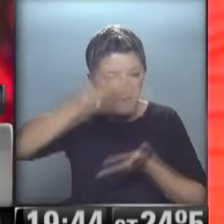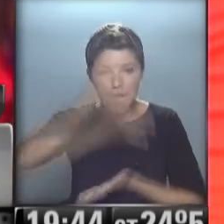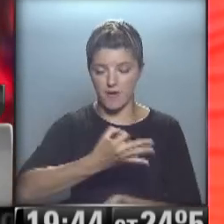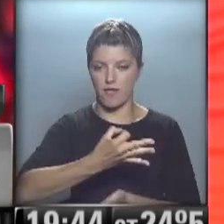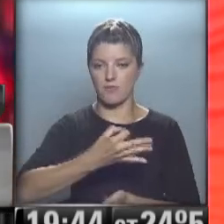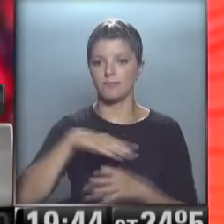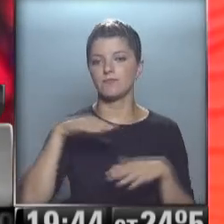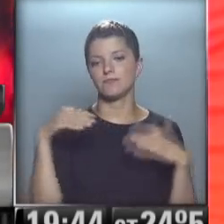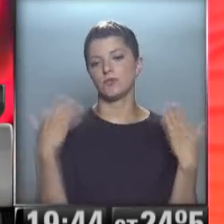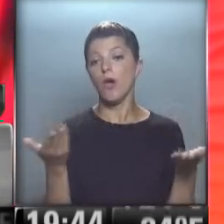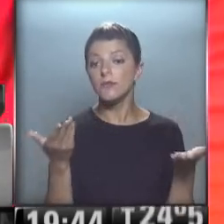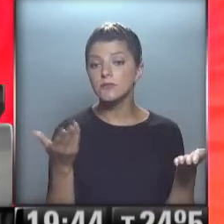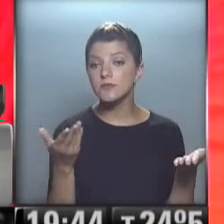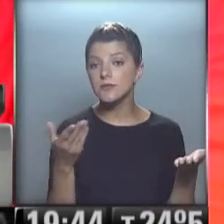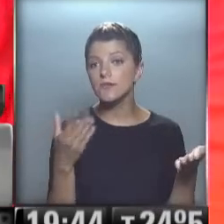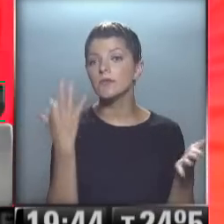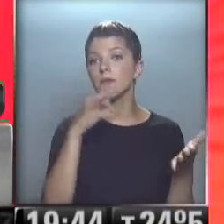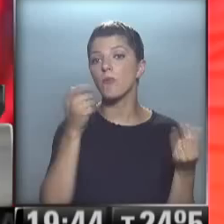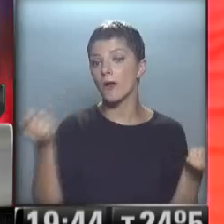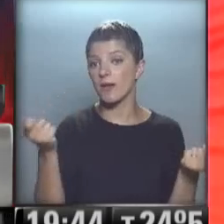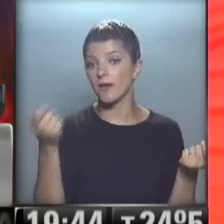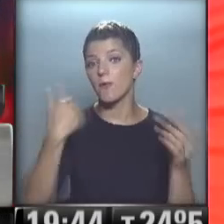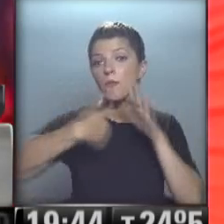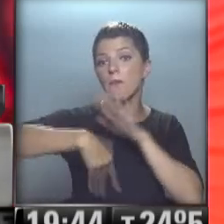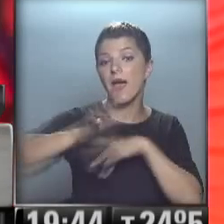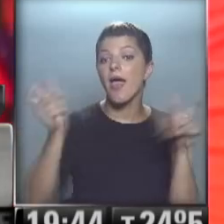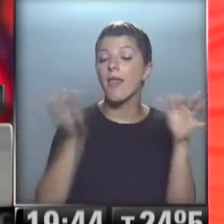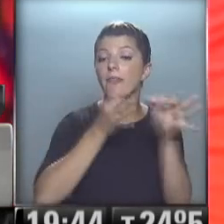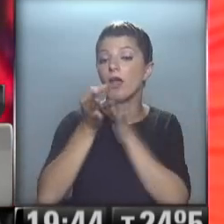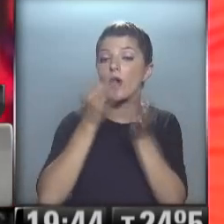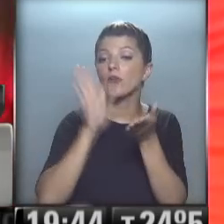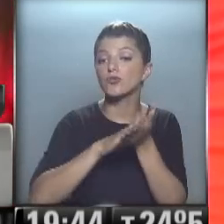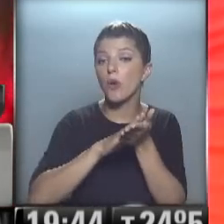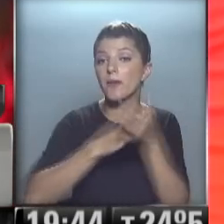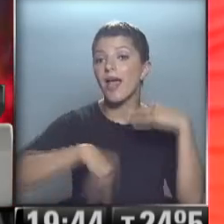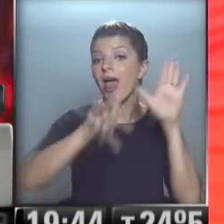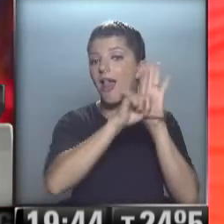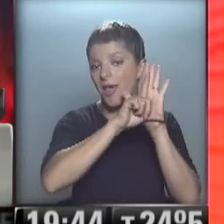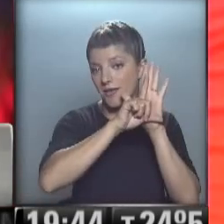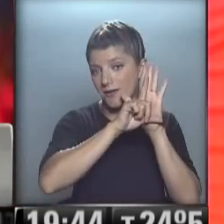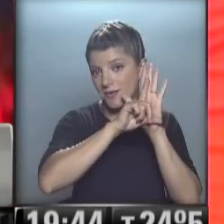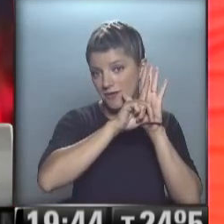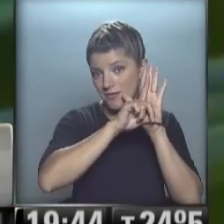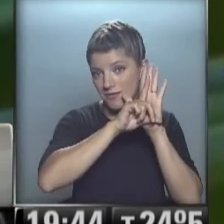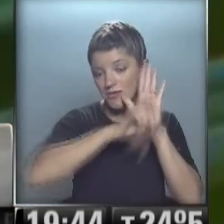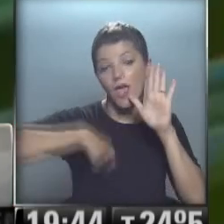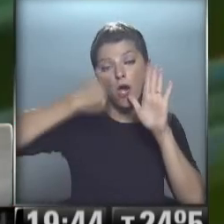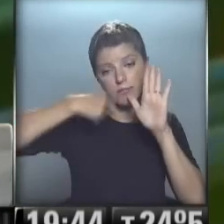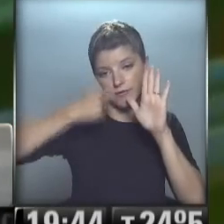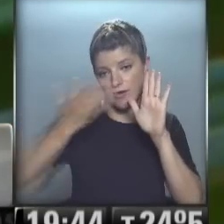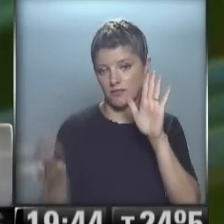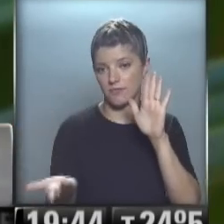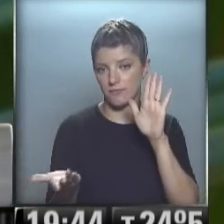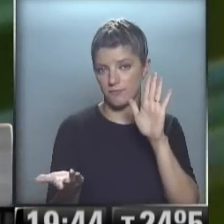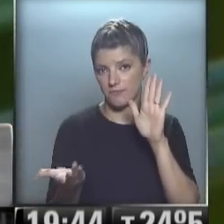narcotráfico, entonces deberíamos, o en poco tiempo estaremos conversando de la legalización o la regulación de la cocaína. De todas